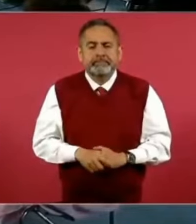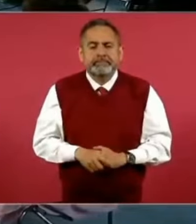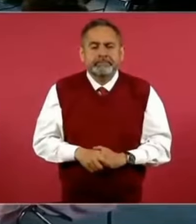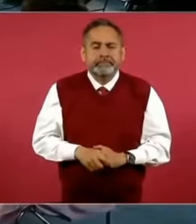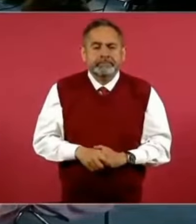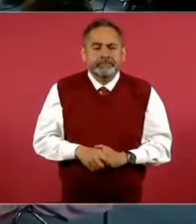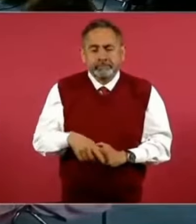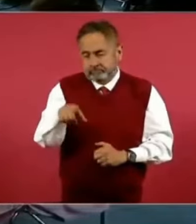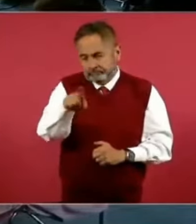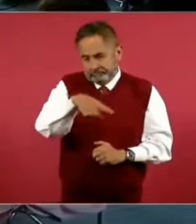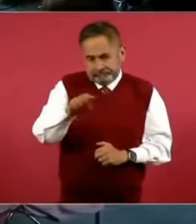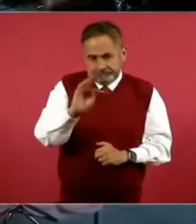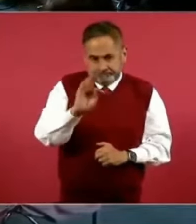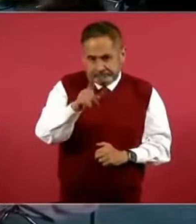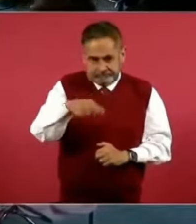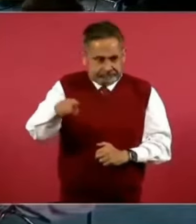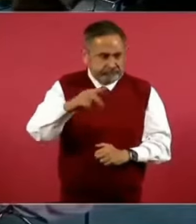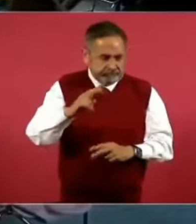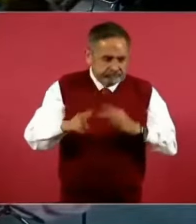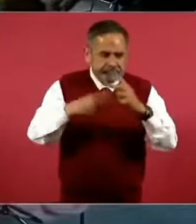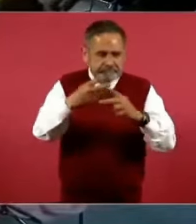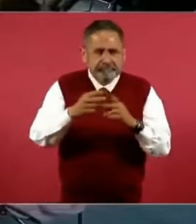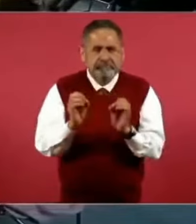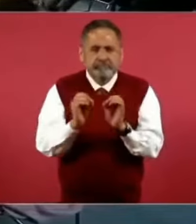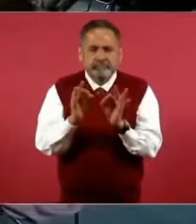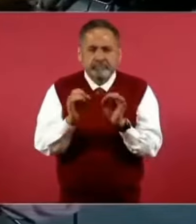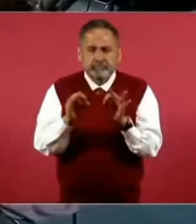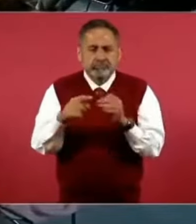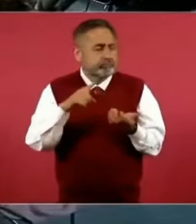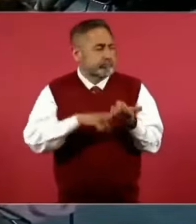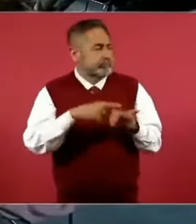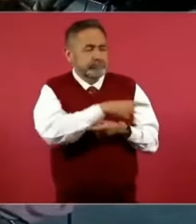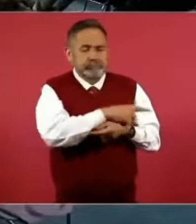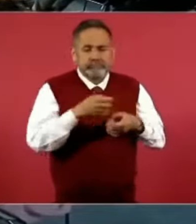van a las oficinas de los jueces, de los